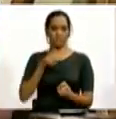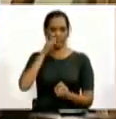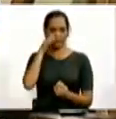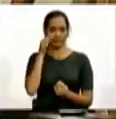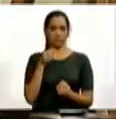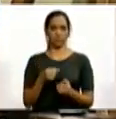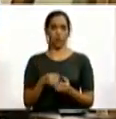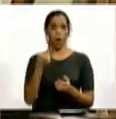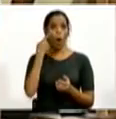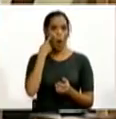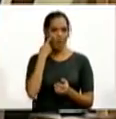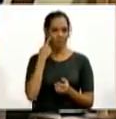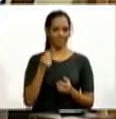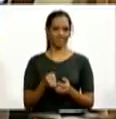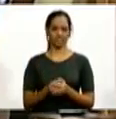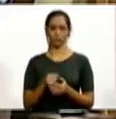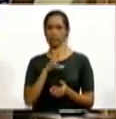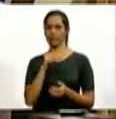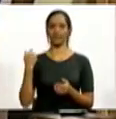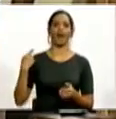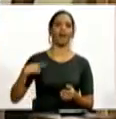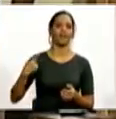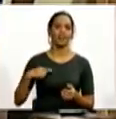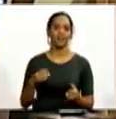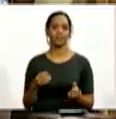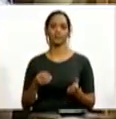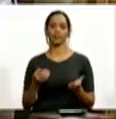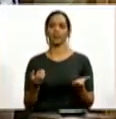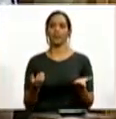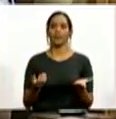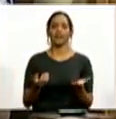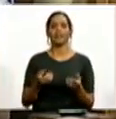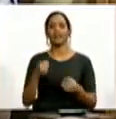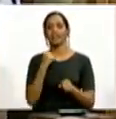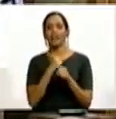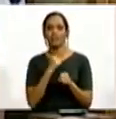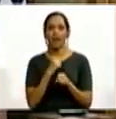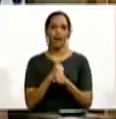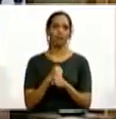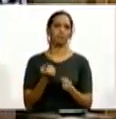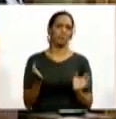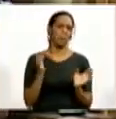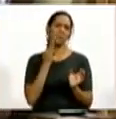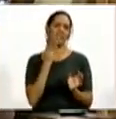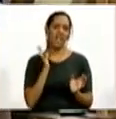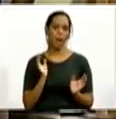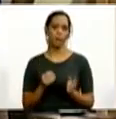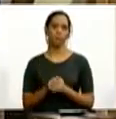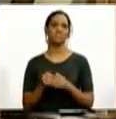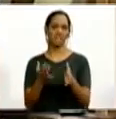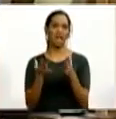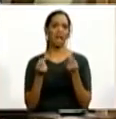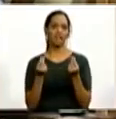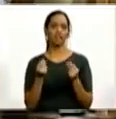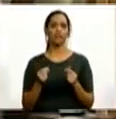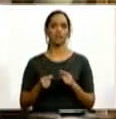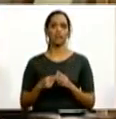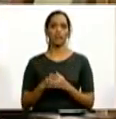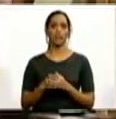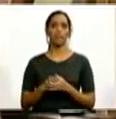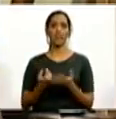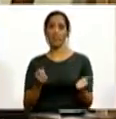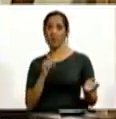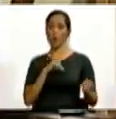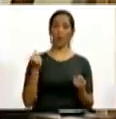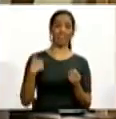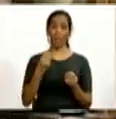ojo, no está el hecho de que ella no trabaje y no se gane su dinero. Ella no trabaja. No trabaja. No, pero un ejemplo, se gana su real y la cosa. El no hecho trabaja. Es que ella dice, no que